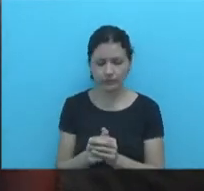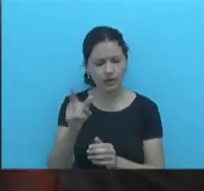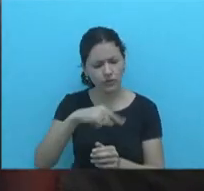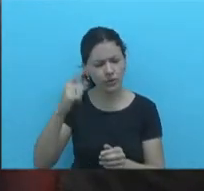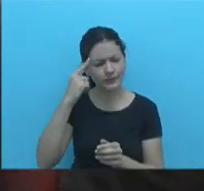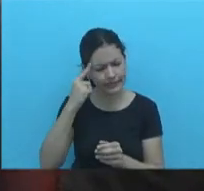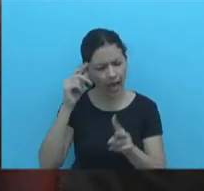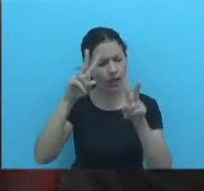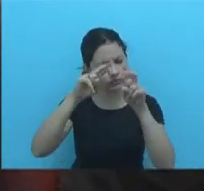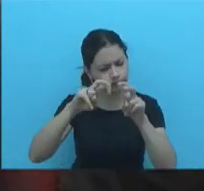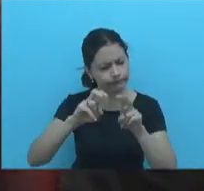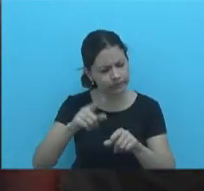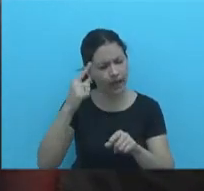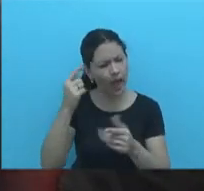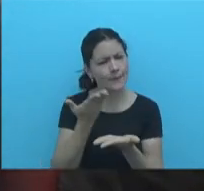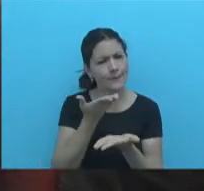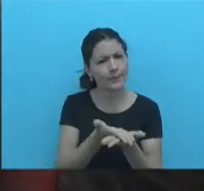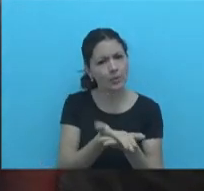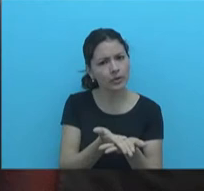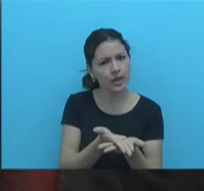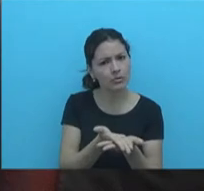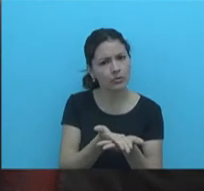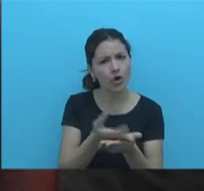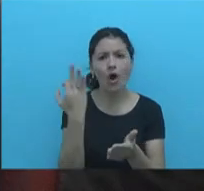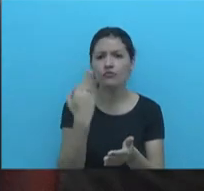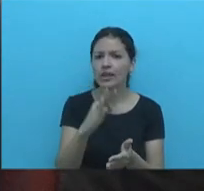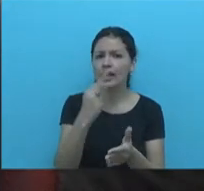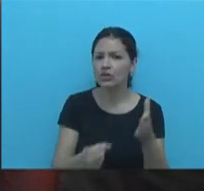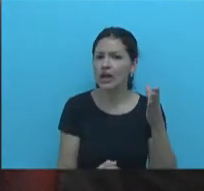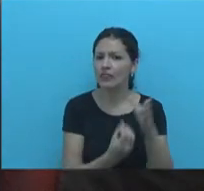surge la necesidad de proponer la creación obligatoria de salas de